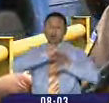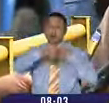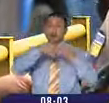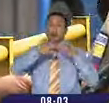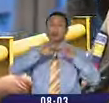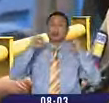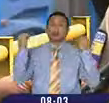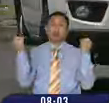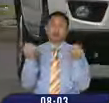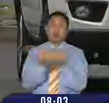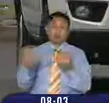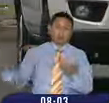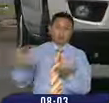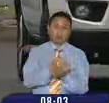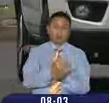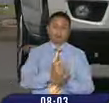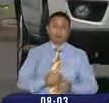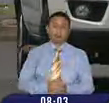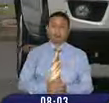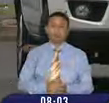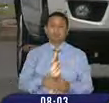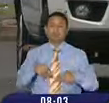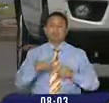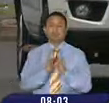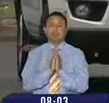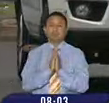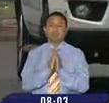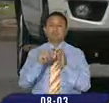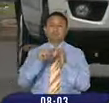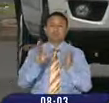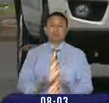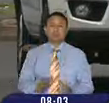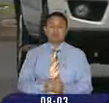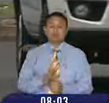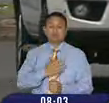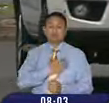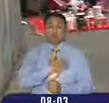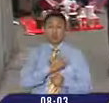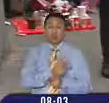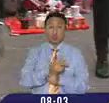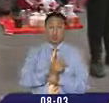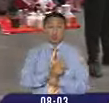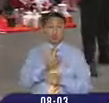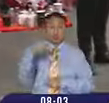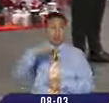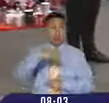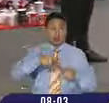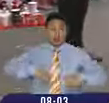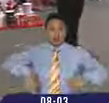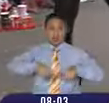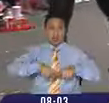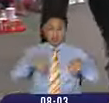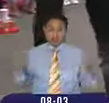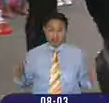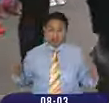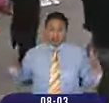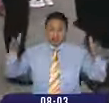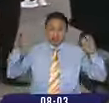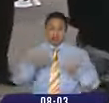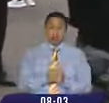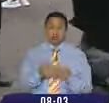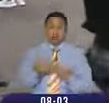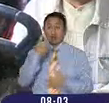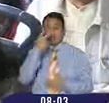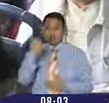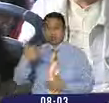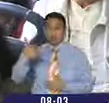a la estructura grande. Finalizaron haciendo un llamado a la ciudadanía para que tome más recaudos al momento de pasar por estos sectores, evitar tener objetos de valor a